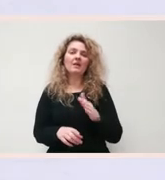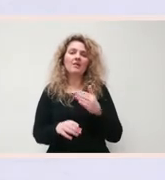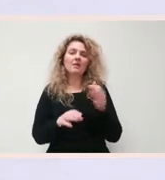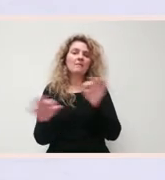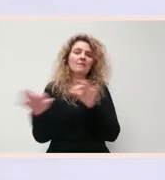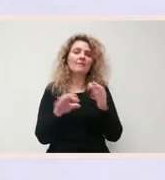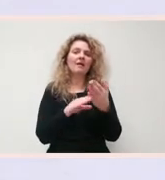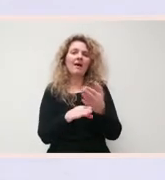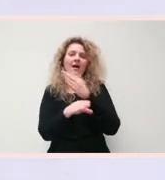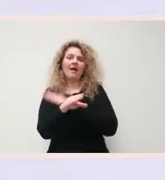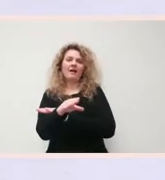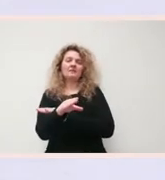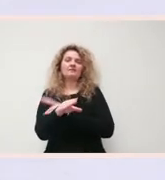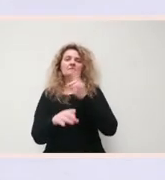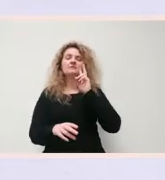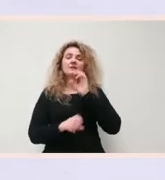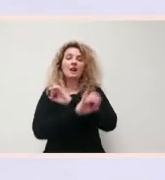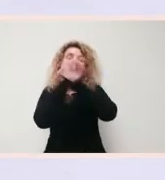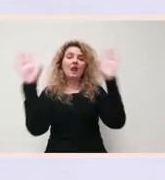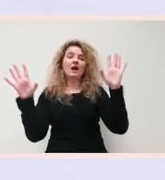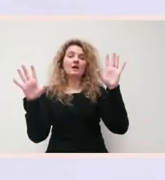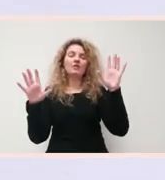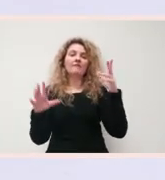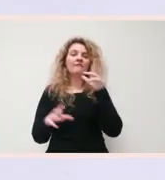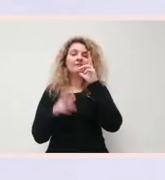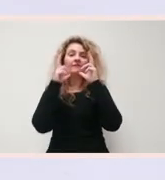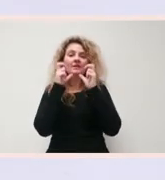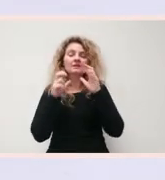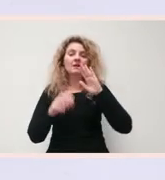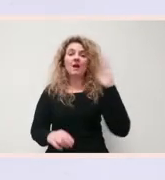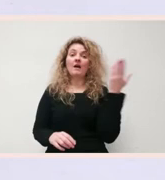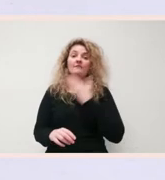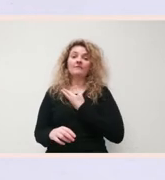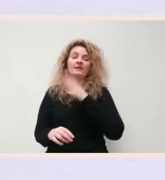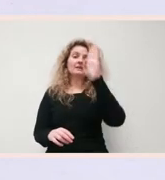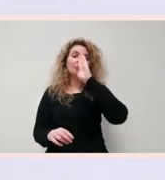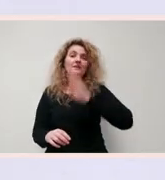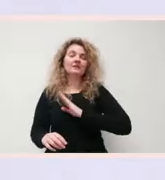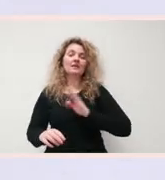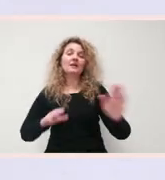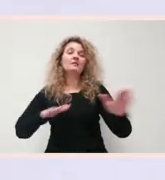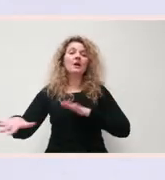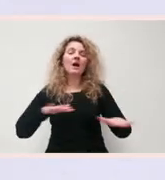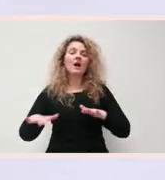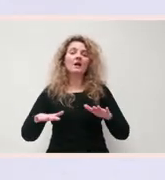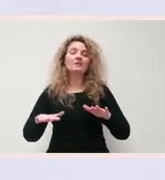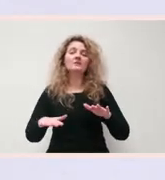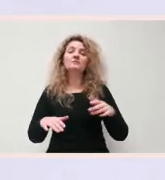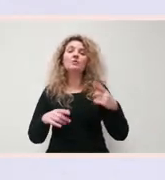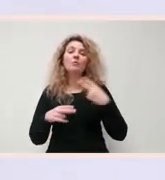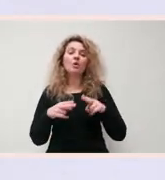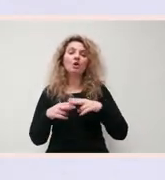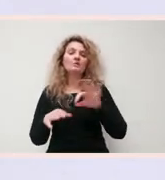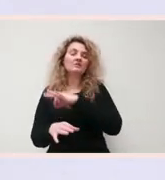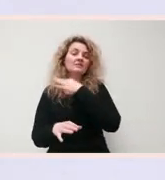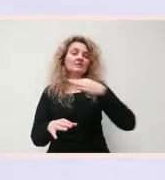lle vai afectar a él directamente, xa que o seu activismo político vai no levar a un exilio forzoso e tamén, previamente,